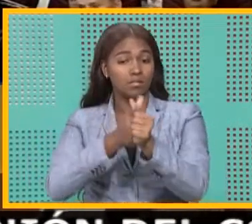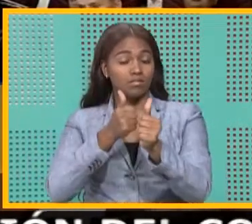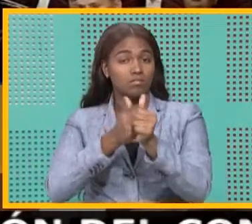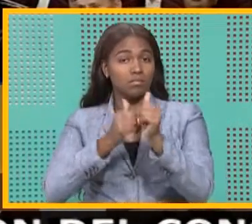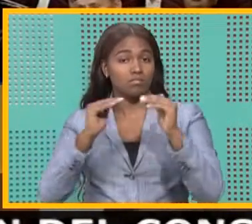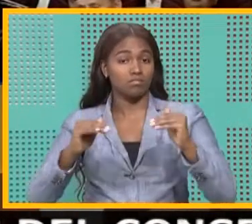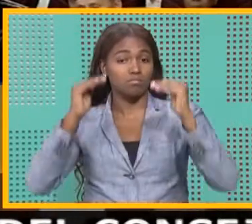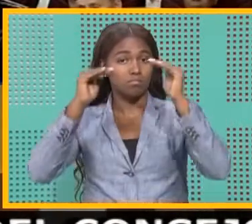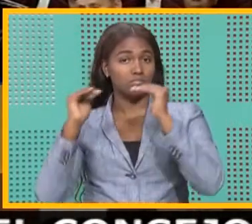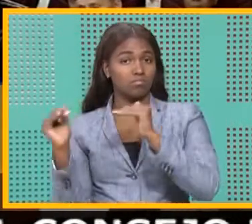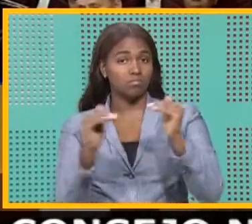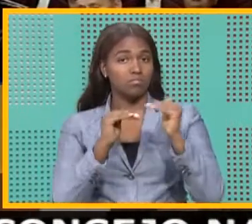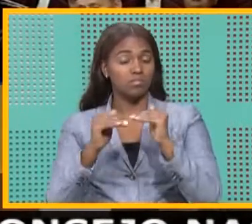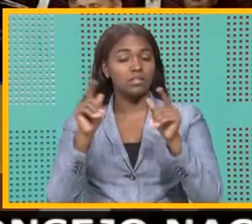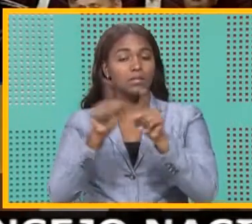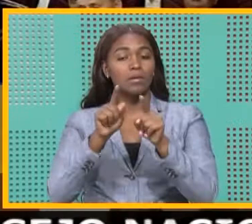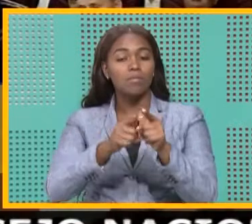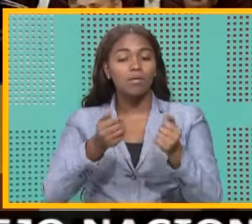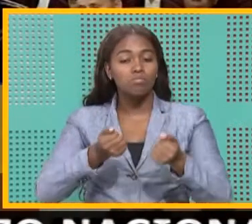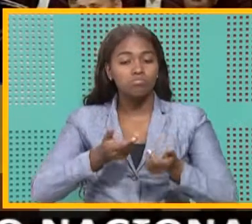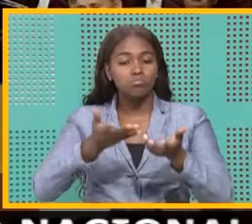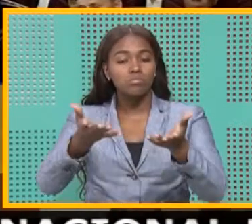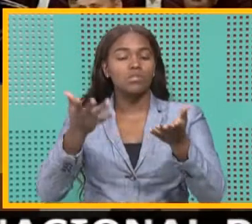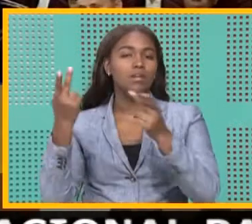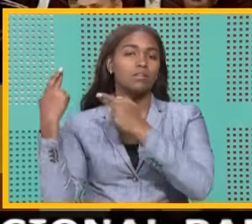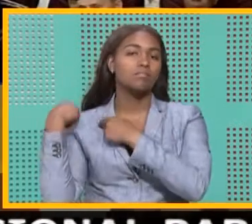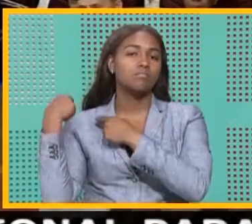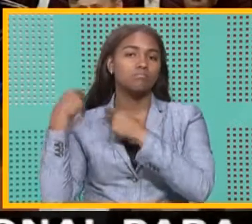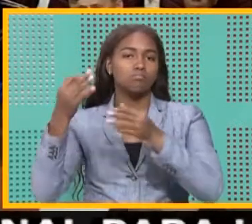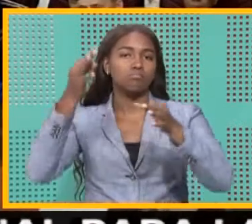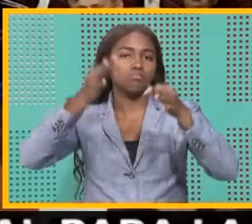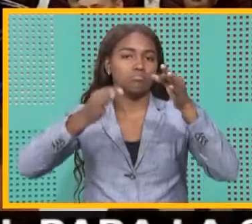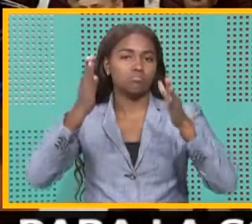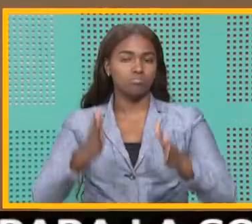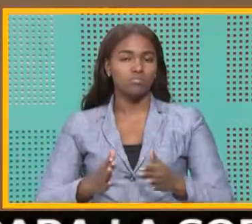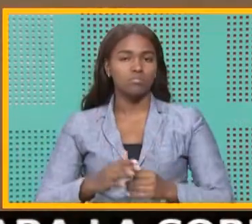a través de la redistribución de la carga judicial.